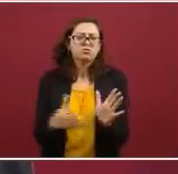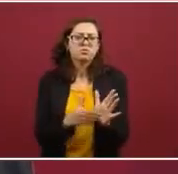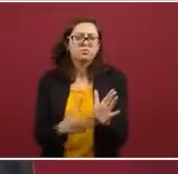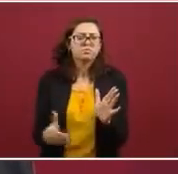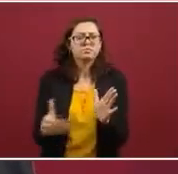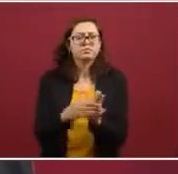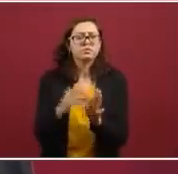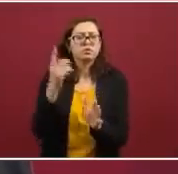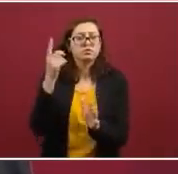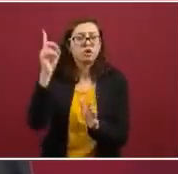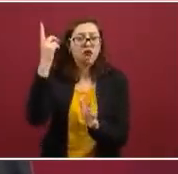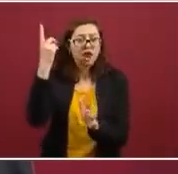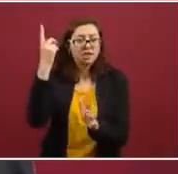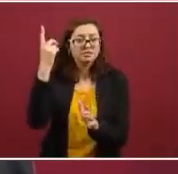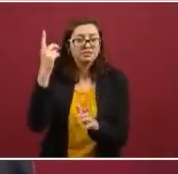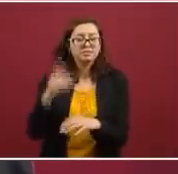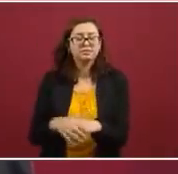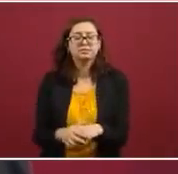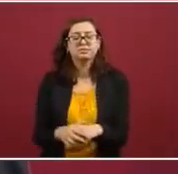8,000 millones de dólares